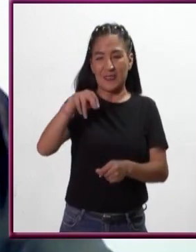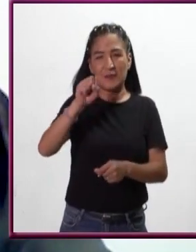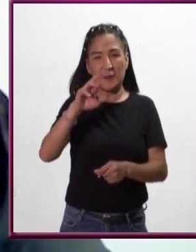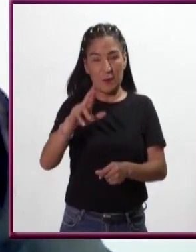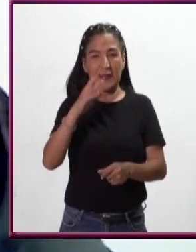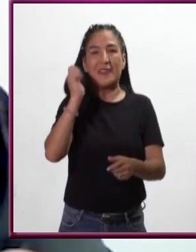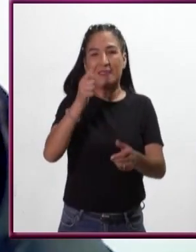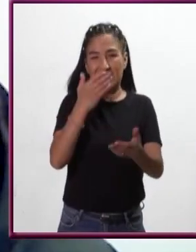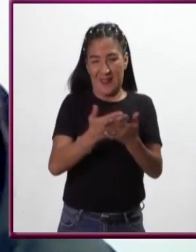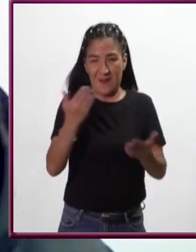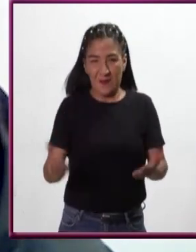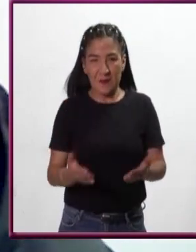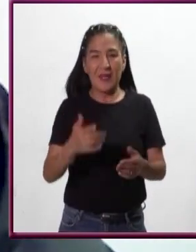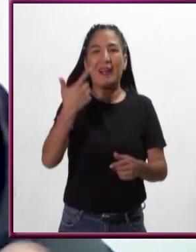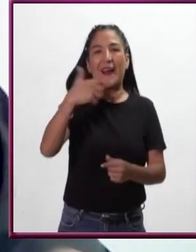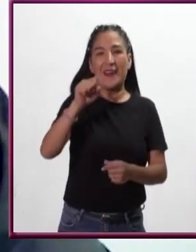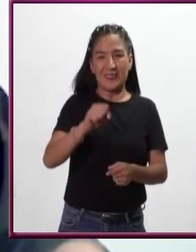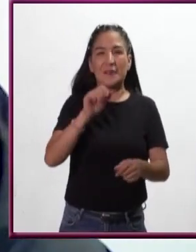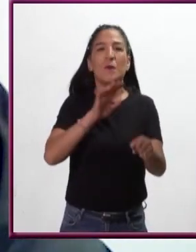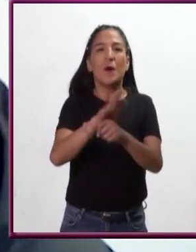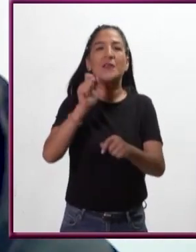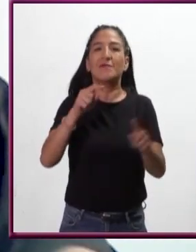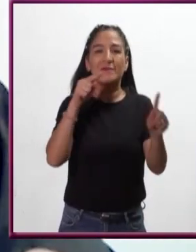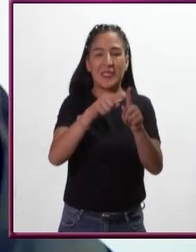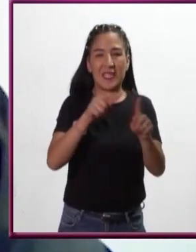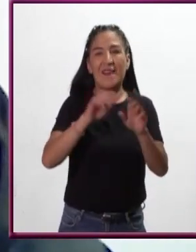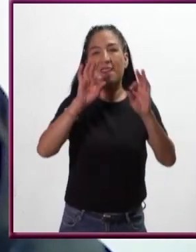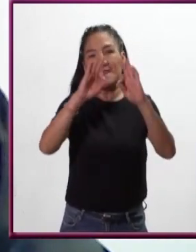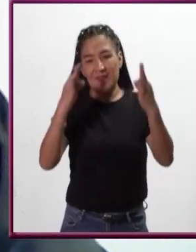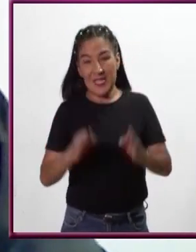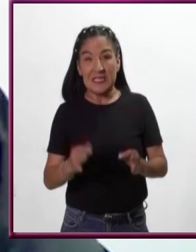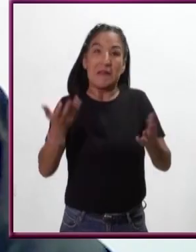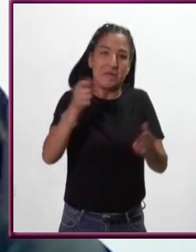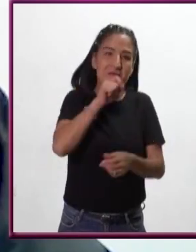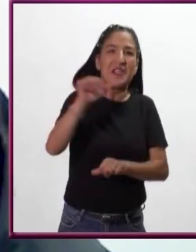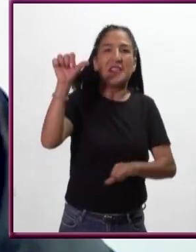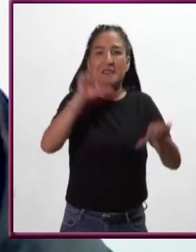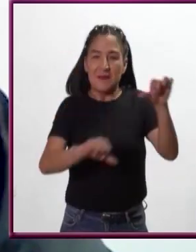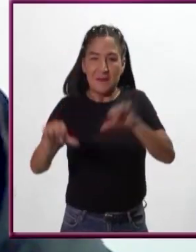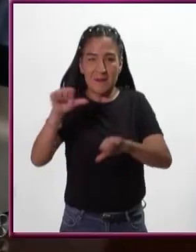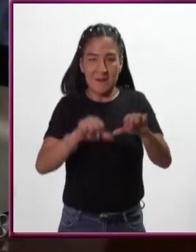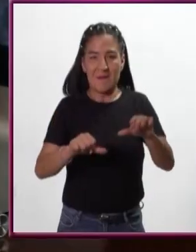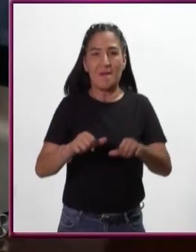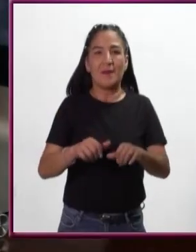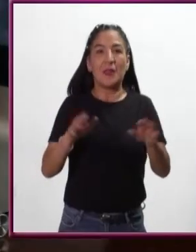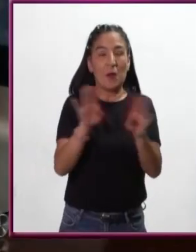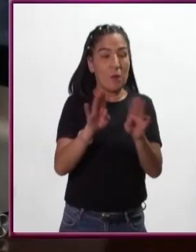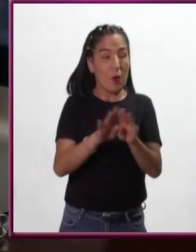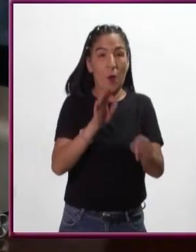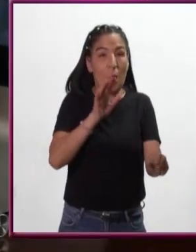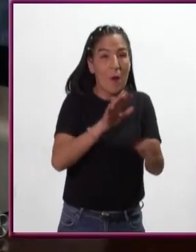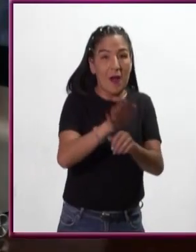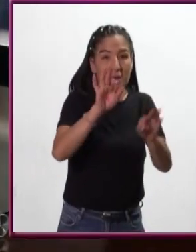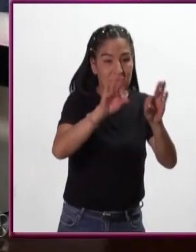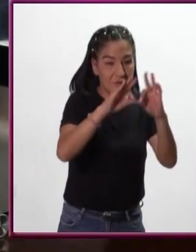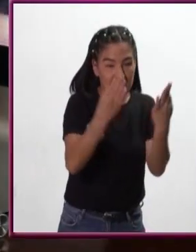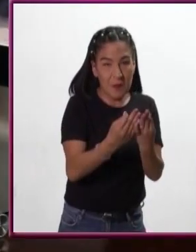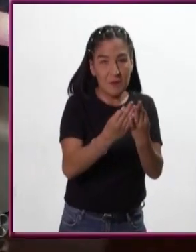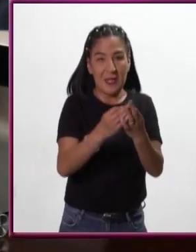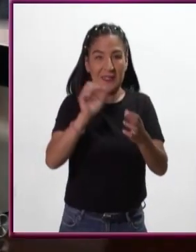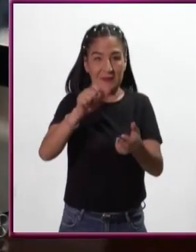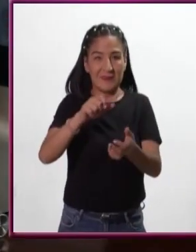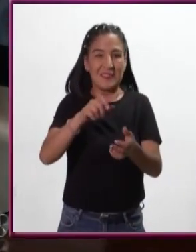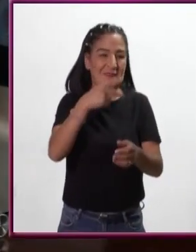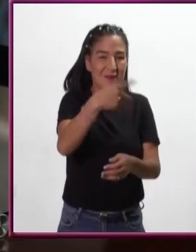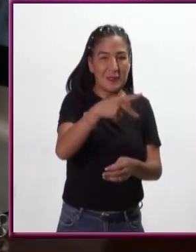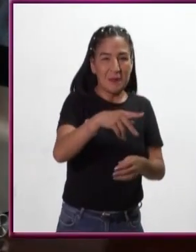que trabajamos son sensores de gases, basados en propiedades generalmente físicas o químicas de los gases, no en propiedades